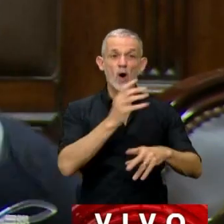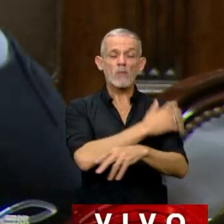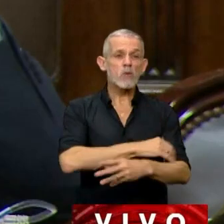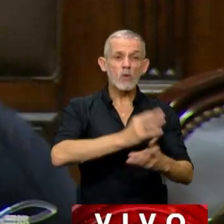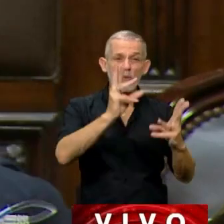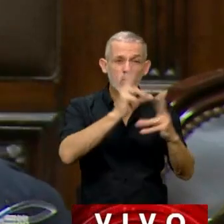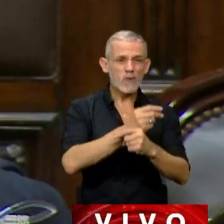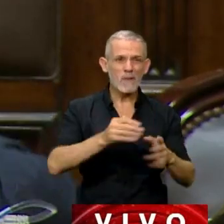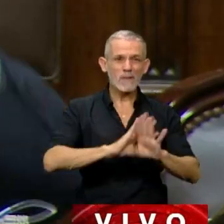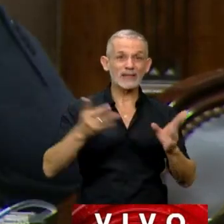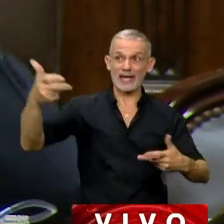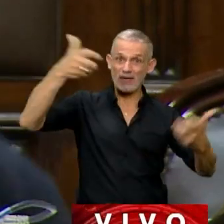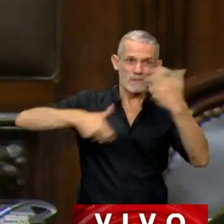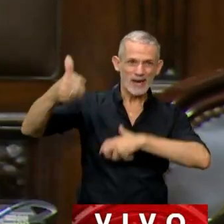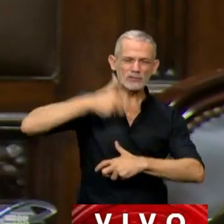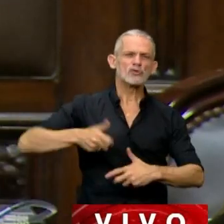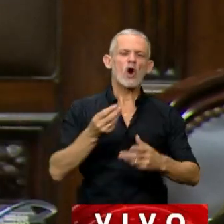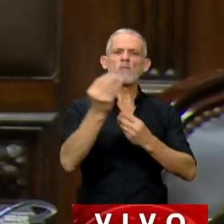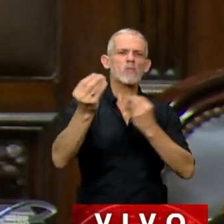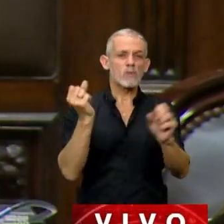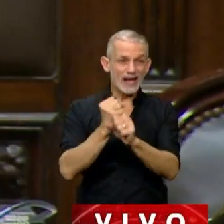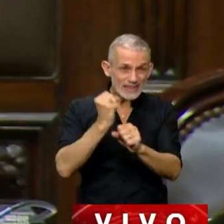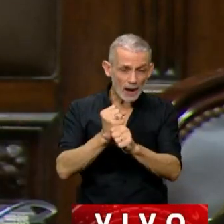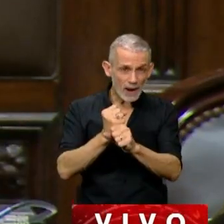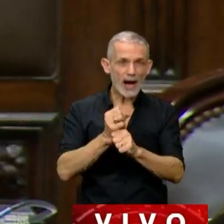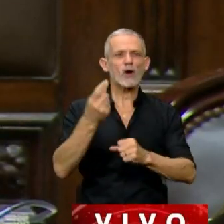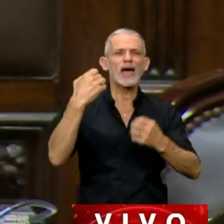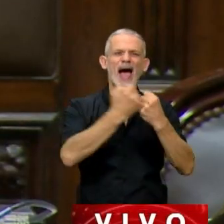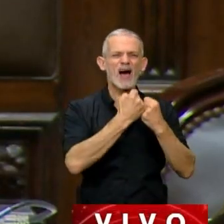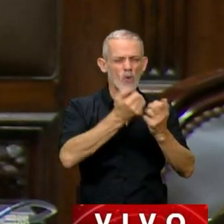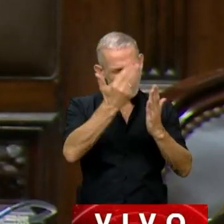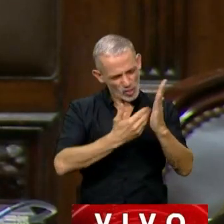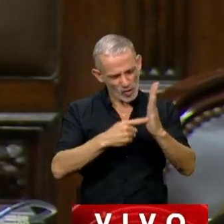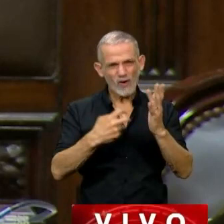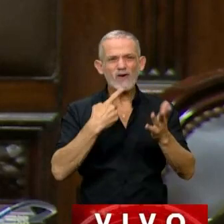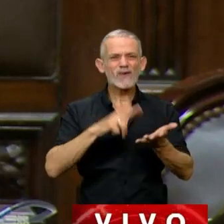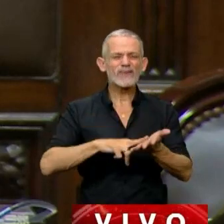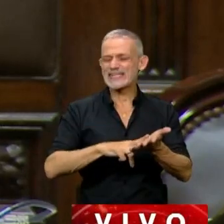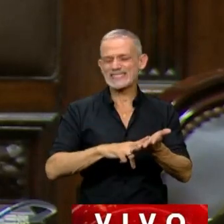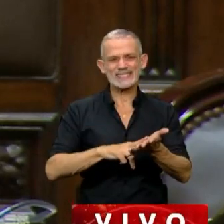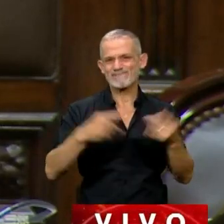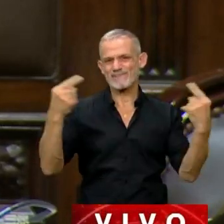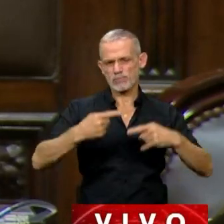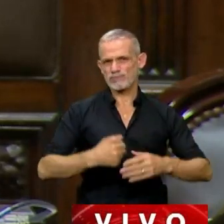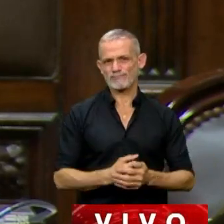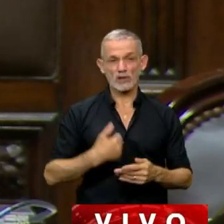pobreza es atraer la inversión, generar trabajo, y este consenso fiscal está en contra de todo